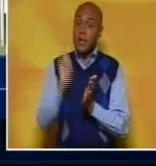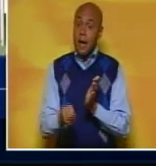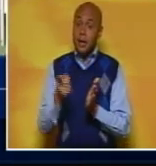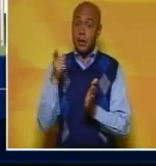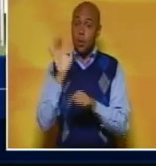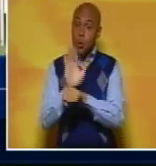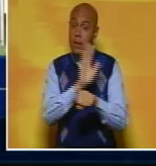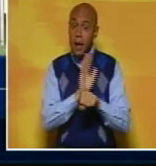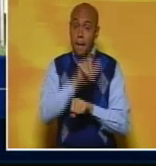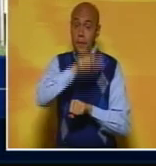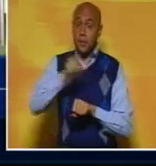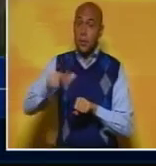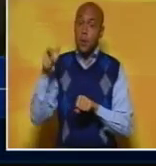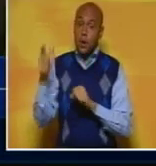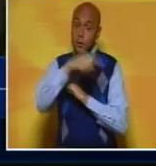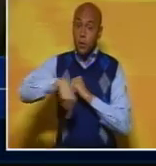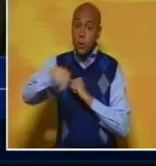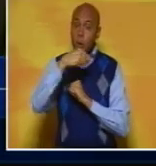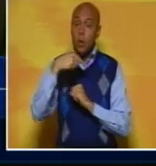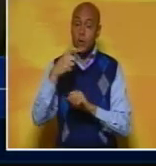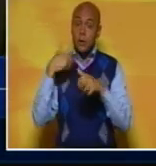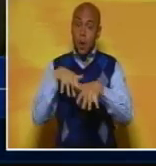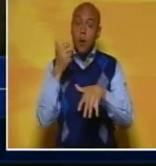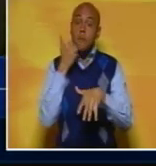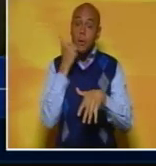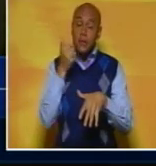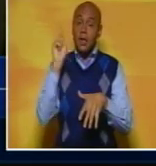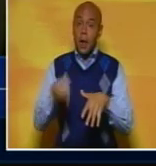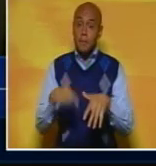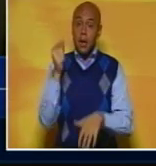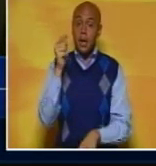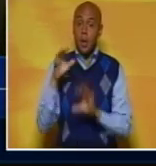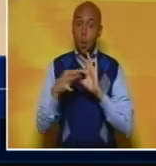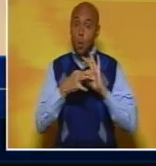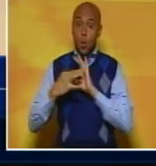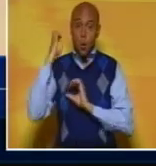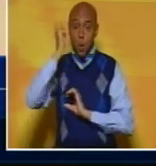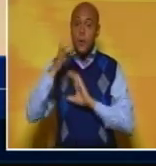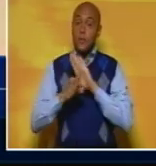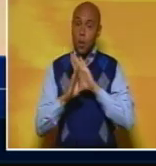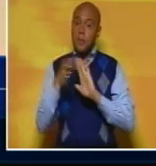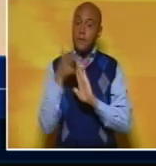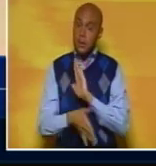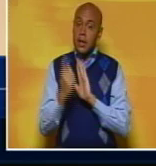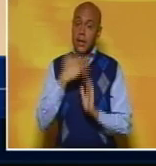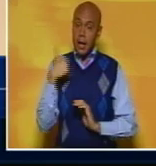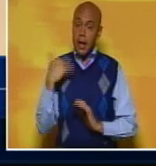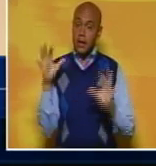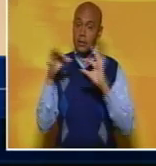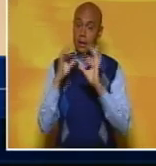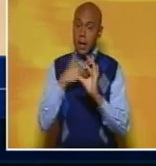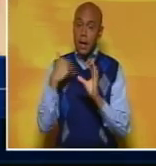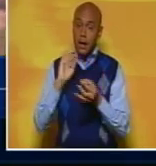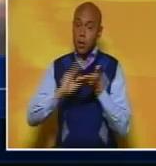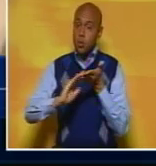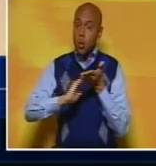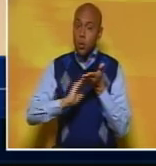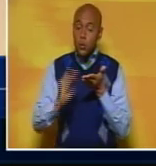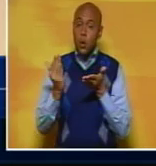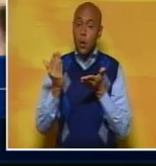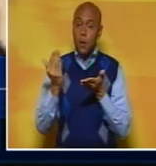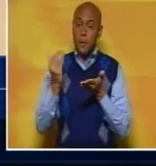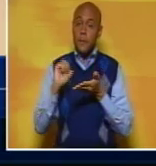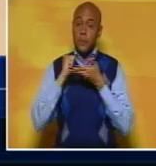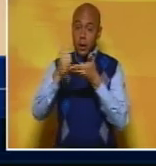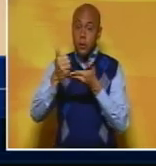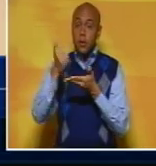evitar la violencia contra los manifestantes. Asimismo, indicó que la Unión Europea continúa dispuesta a colaborar en una resolución democrática y